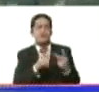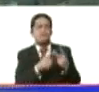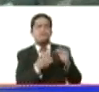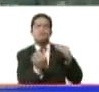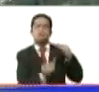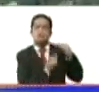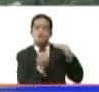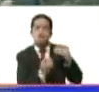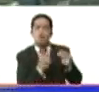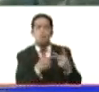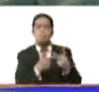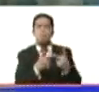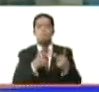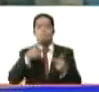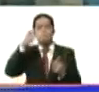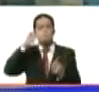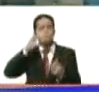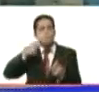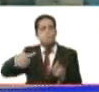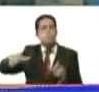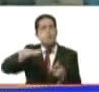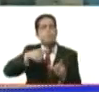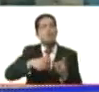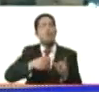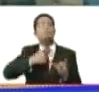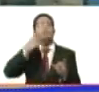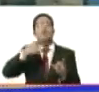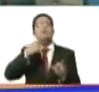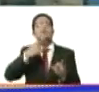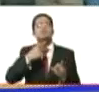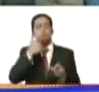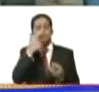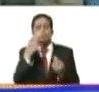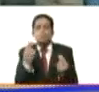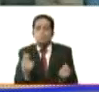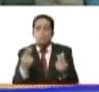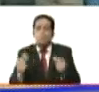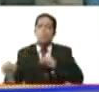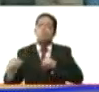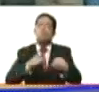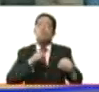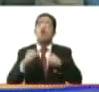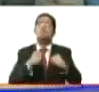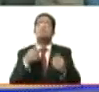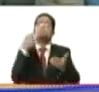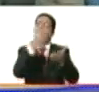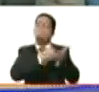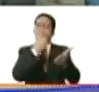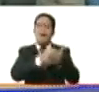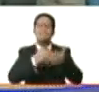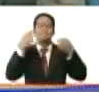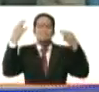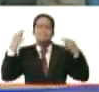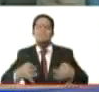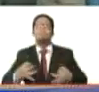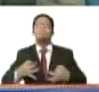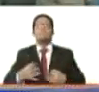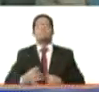nivel popular, a nivel militar, ofensiva, avance, batalla permanente.